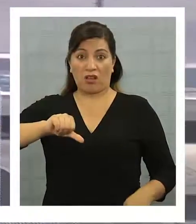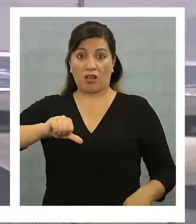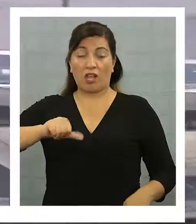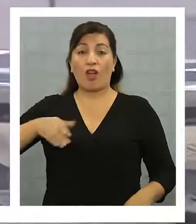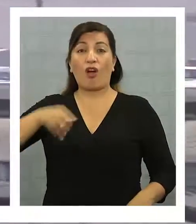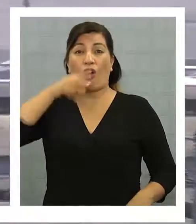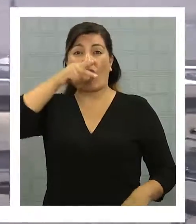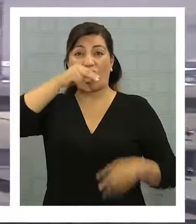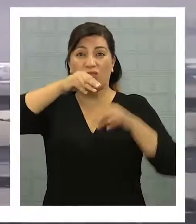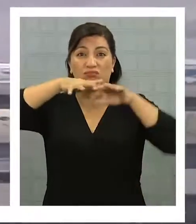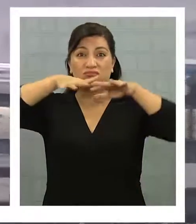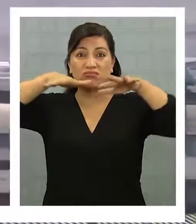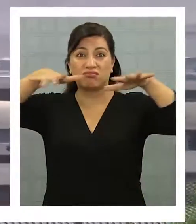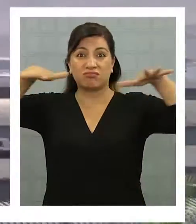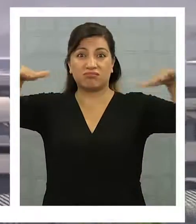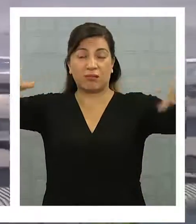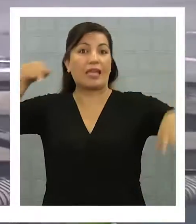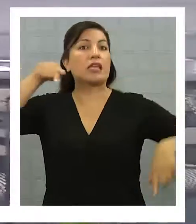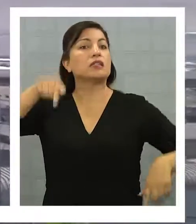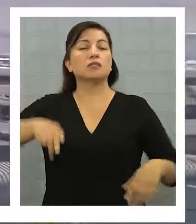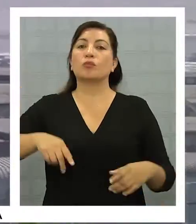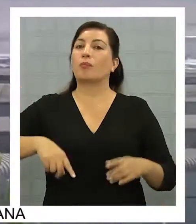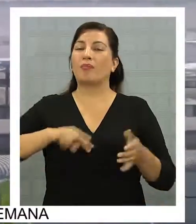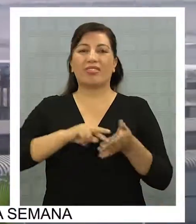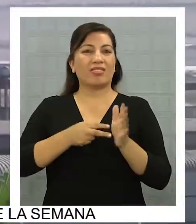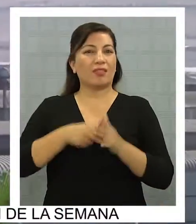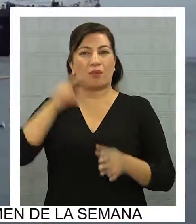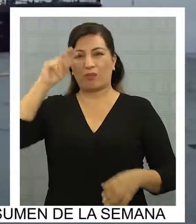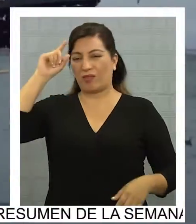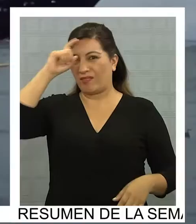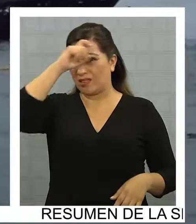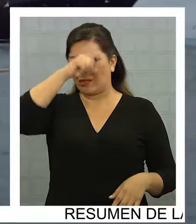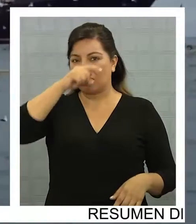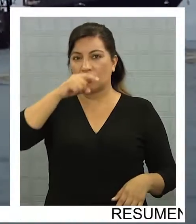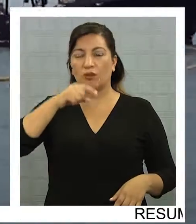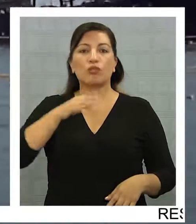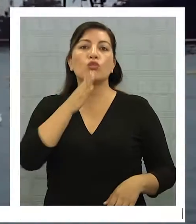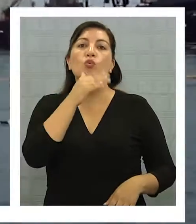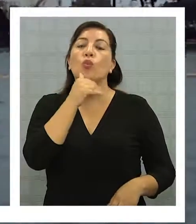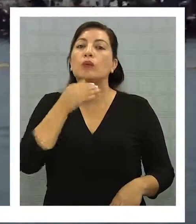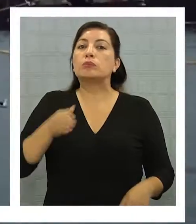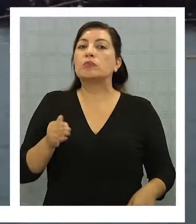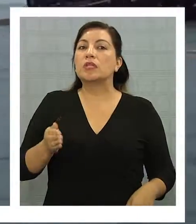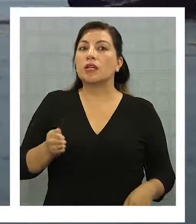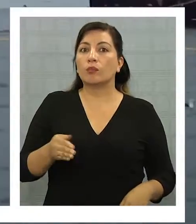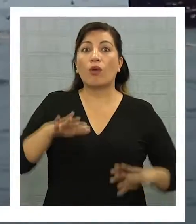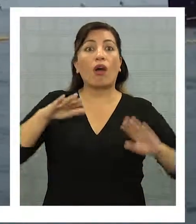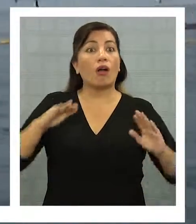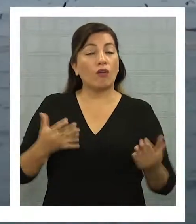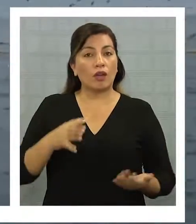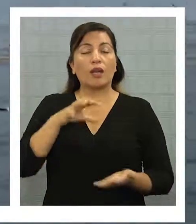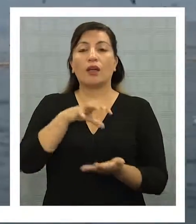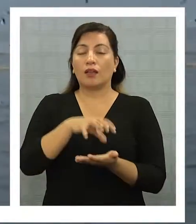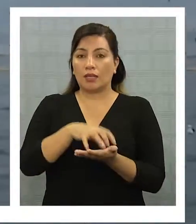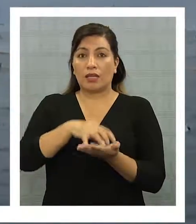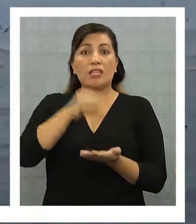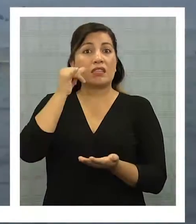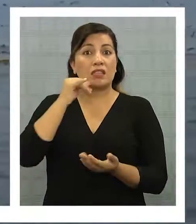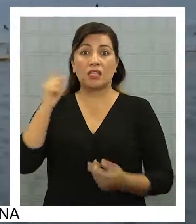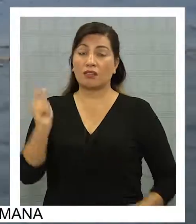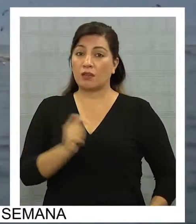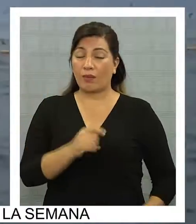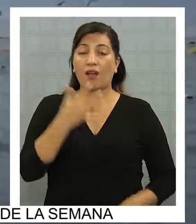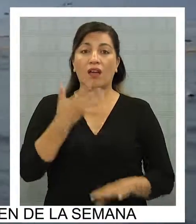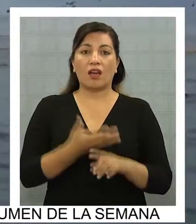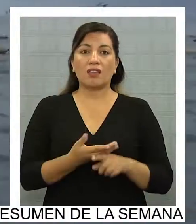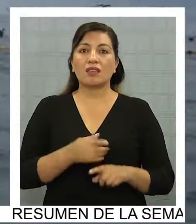se esparce. Más se complica el tema cuando existe una veda, como la que rige actualmente para Tarapacá, que obliga a los barcos a